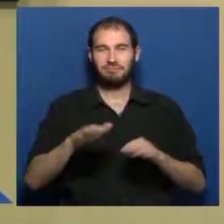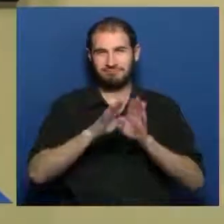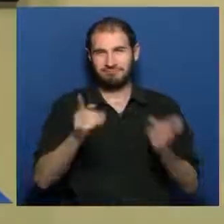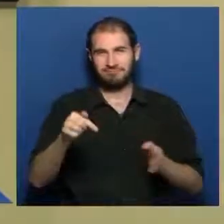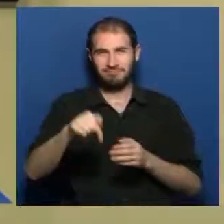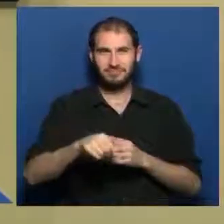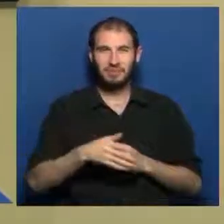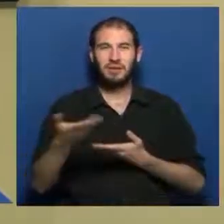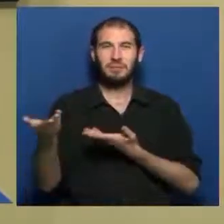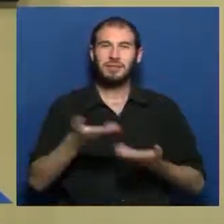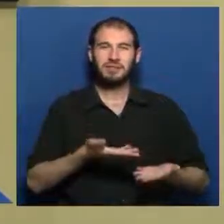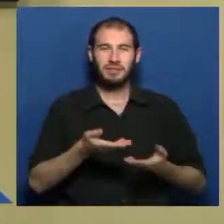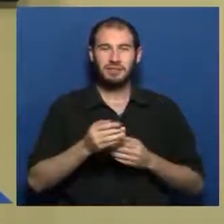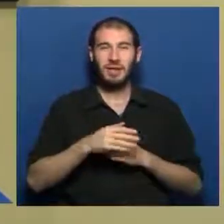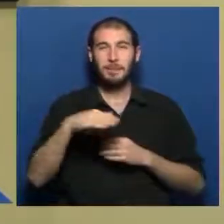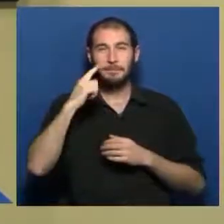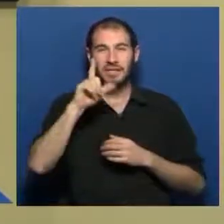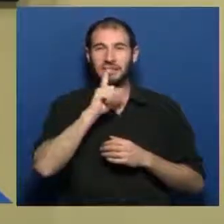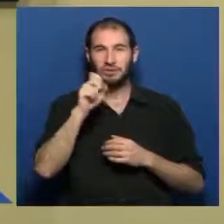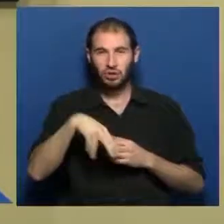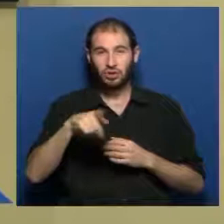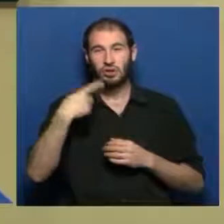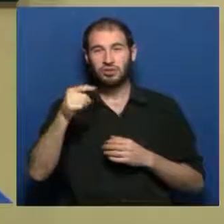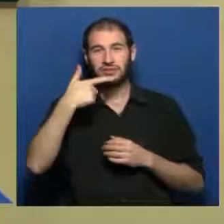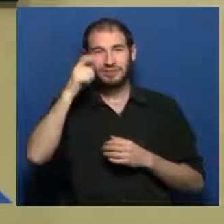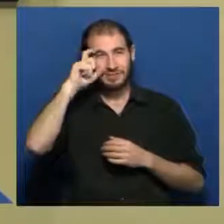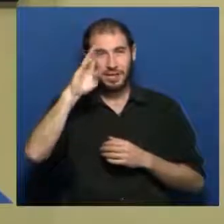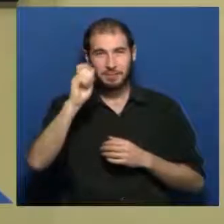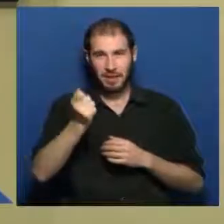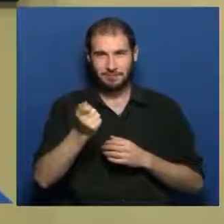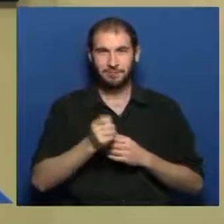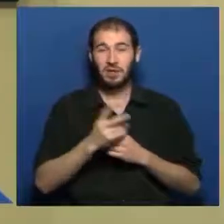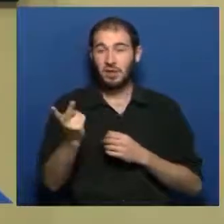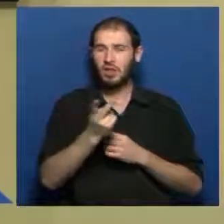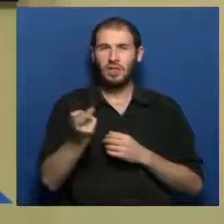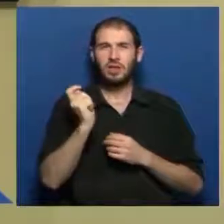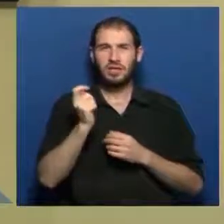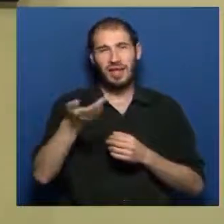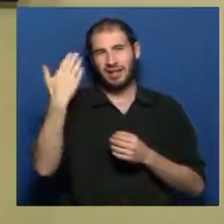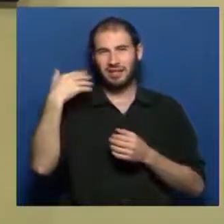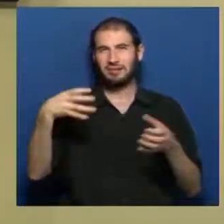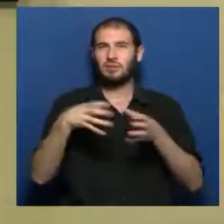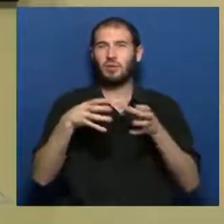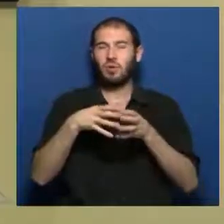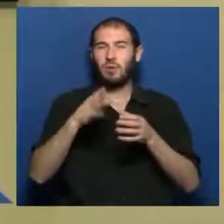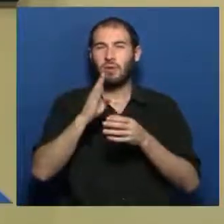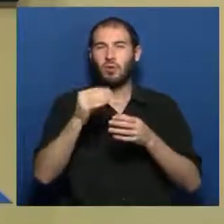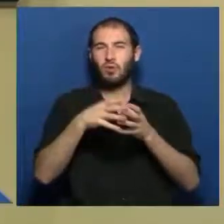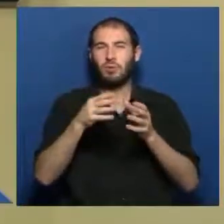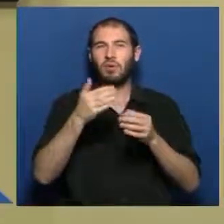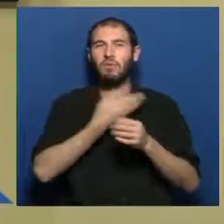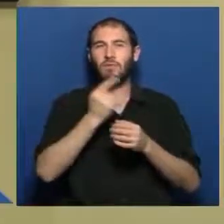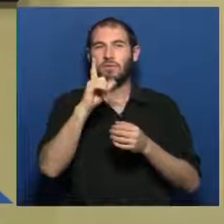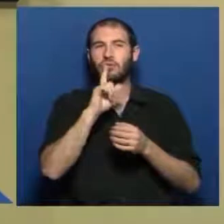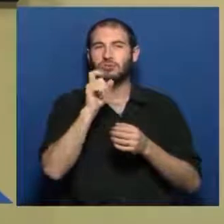piso. Tengo el gusto de presentar a Milton Monsalvo y a Seba Ganem. Ellos fueron en su momento integrantes de la banda